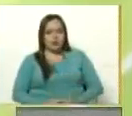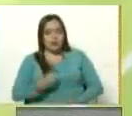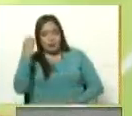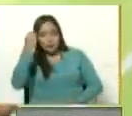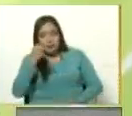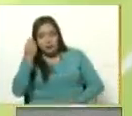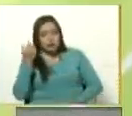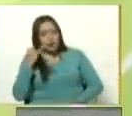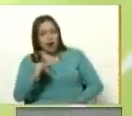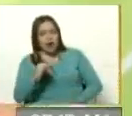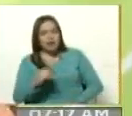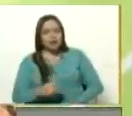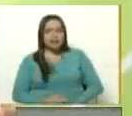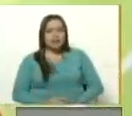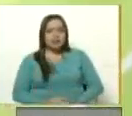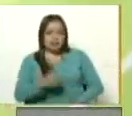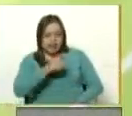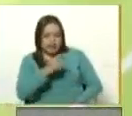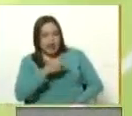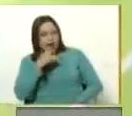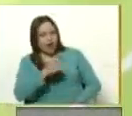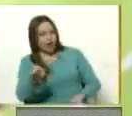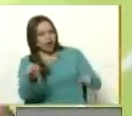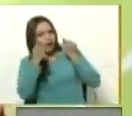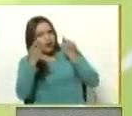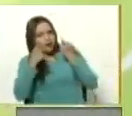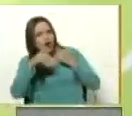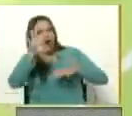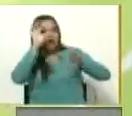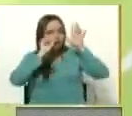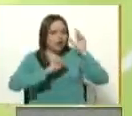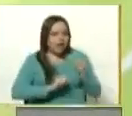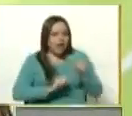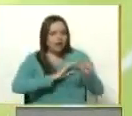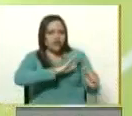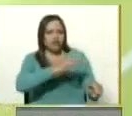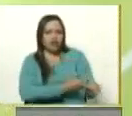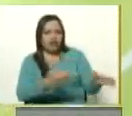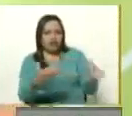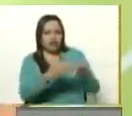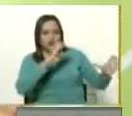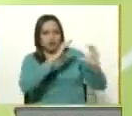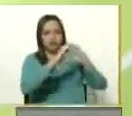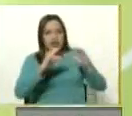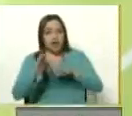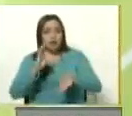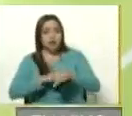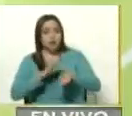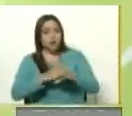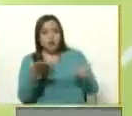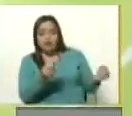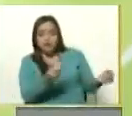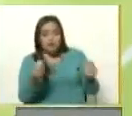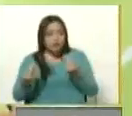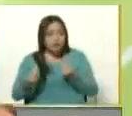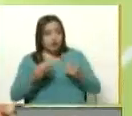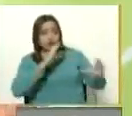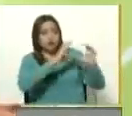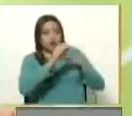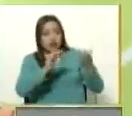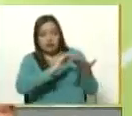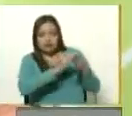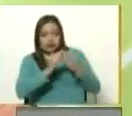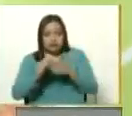las condiciones para que tengan una formación, para que se fortalezcan los medios, porque muchos medios alternativos y